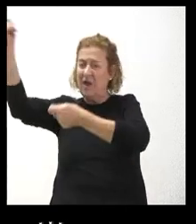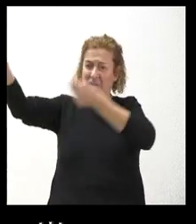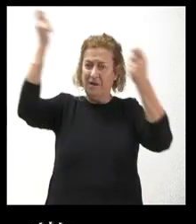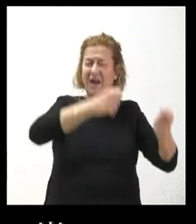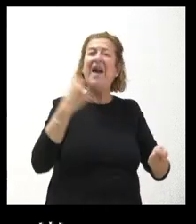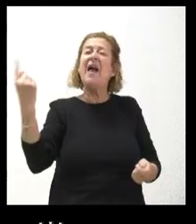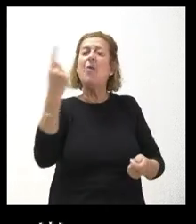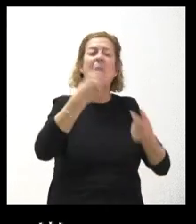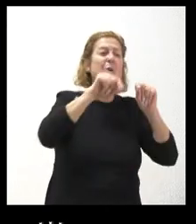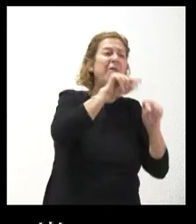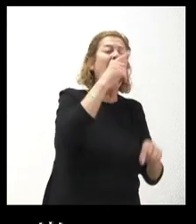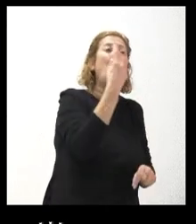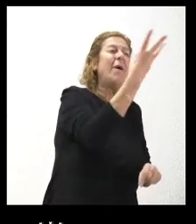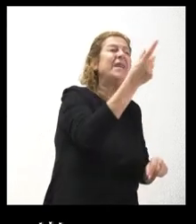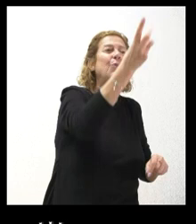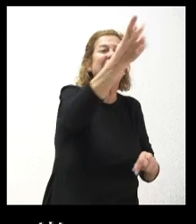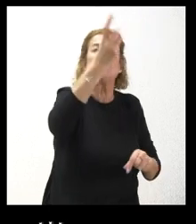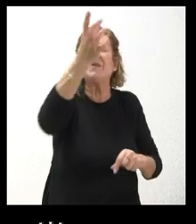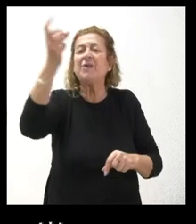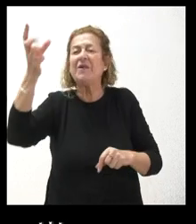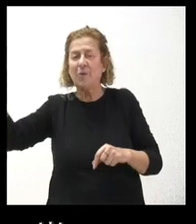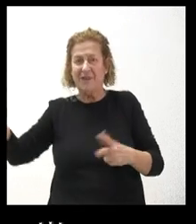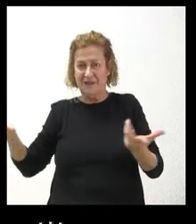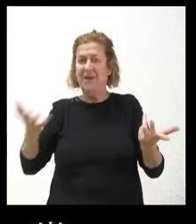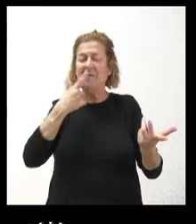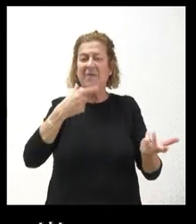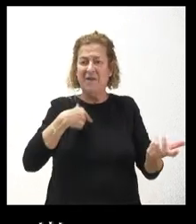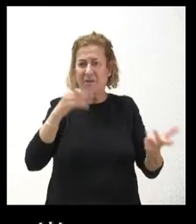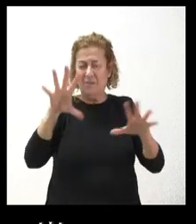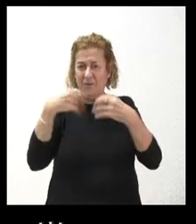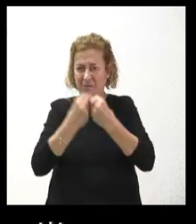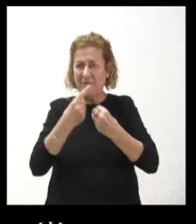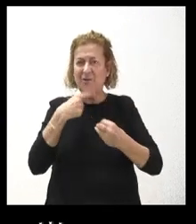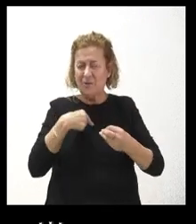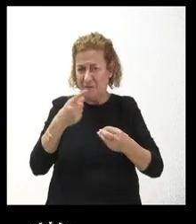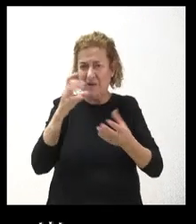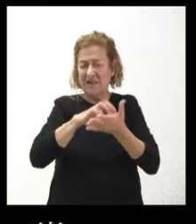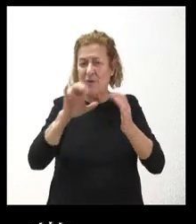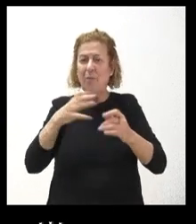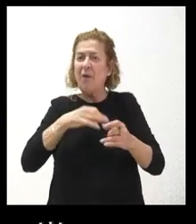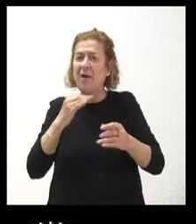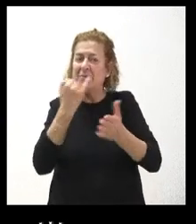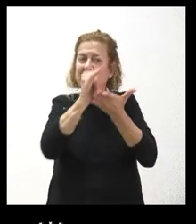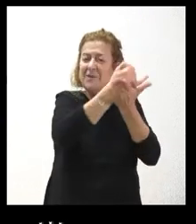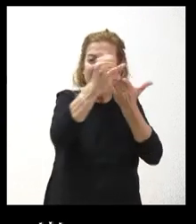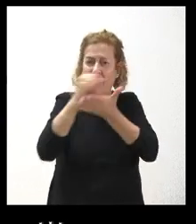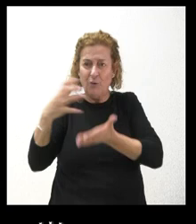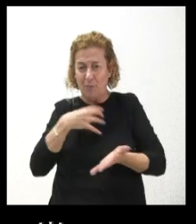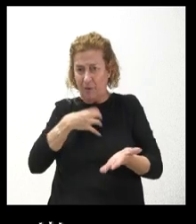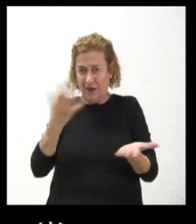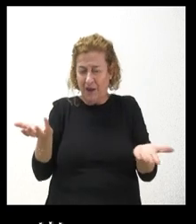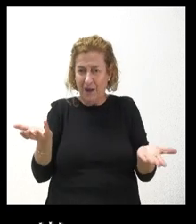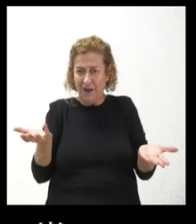provincias de esta cifra que nos ha dado de cuantas han sido el global la cifra Global en Castilla de León he entendido bien no se